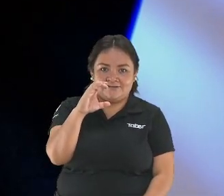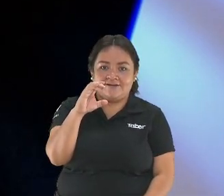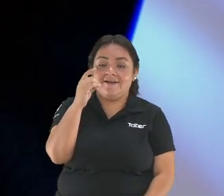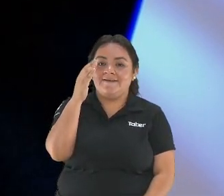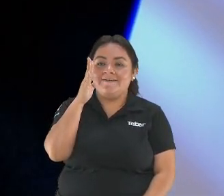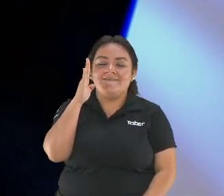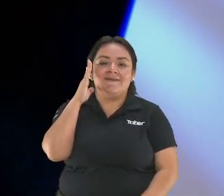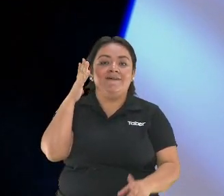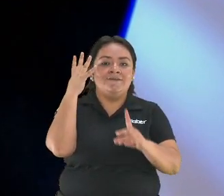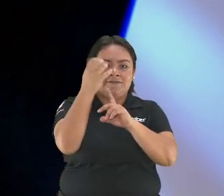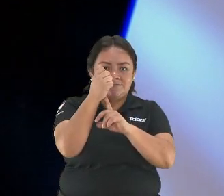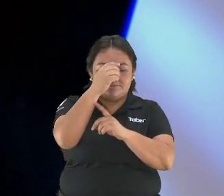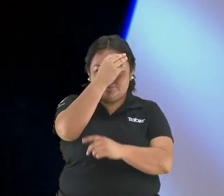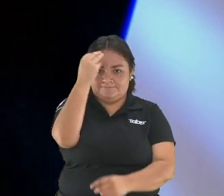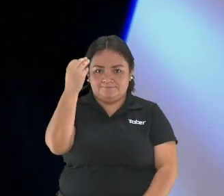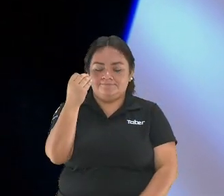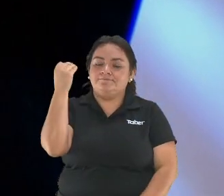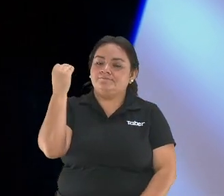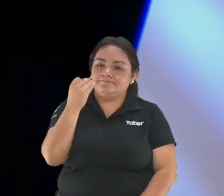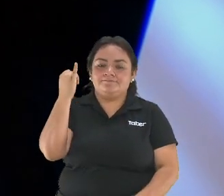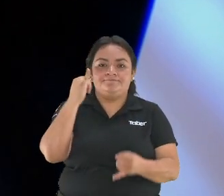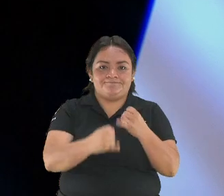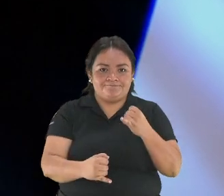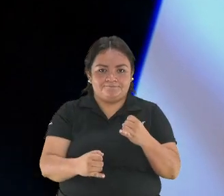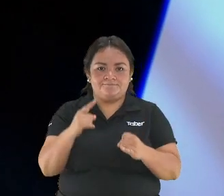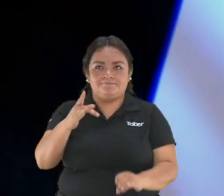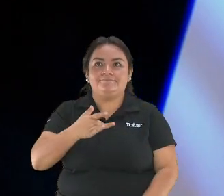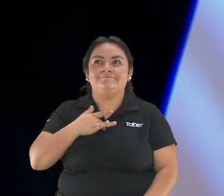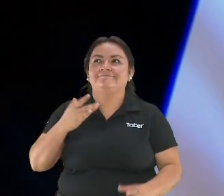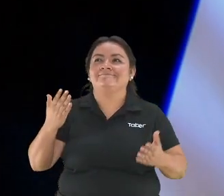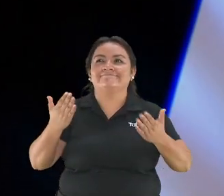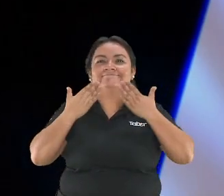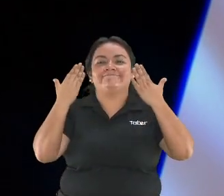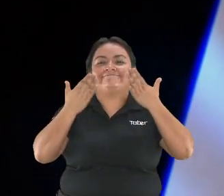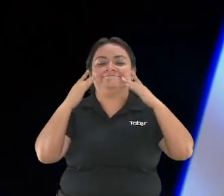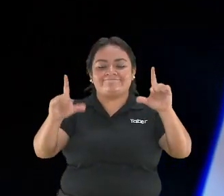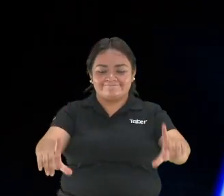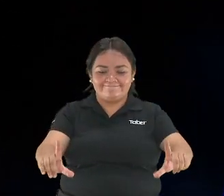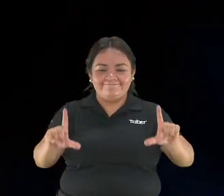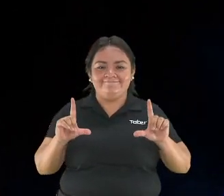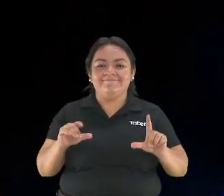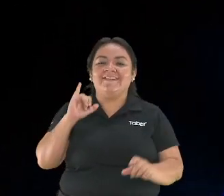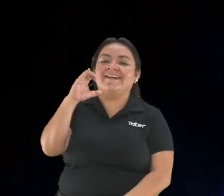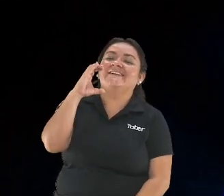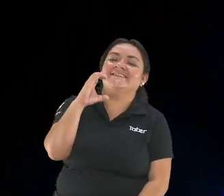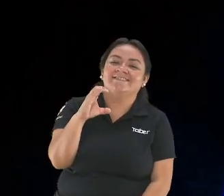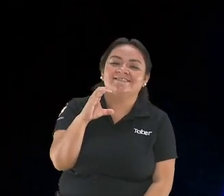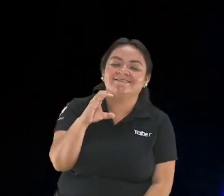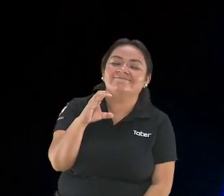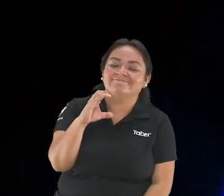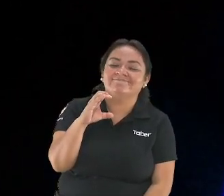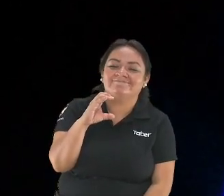carrera vaya y termine la iba a sentir un gran gozo cuando le diga licenciado